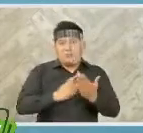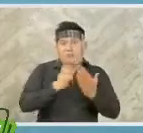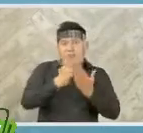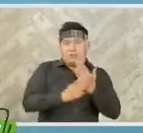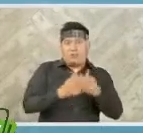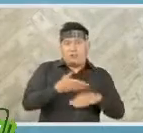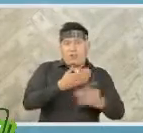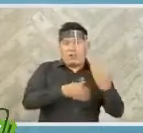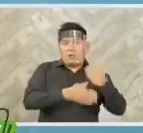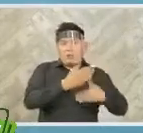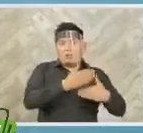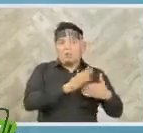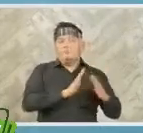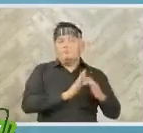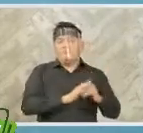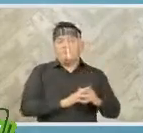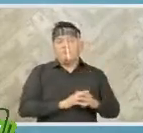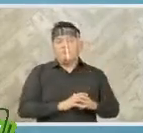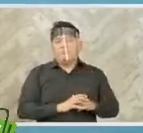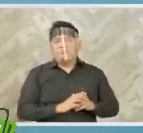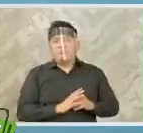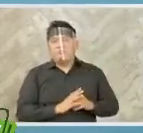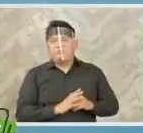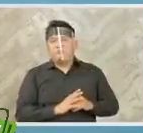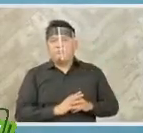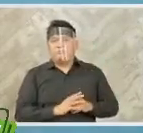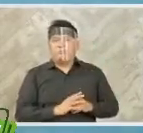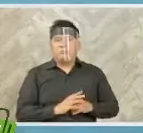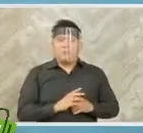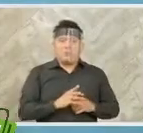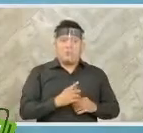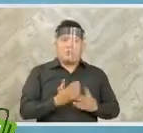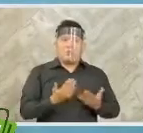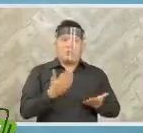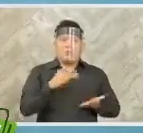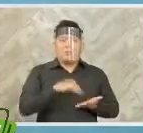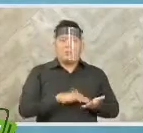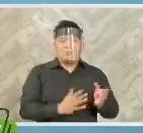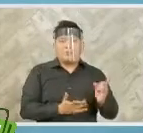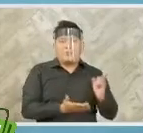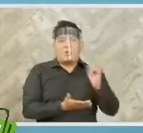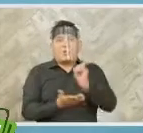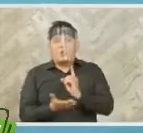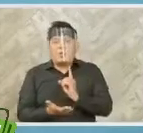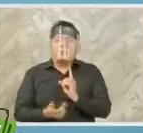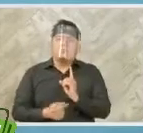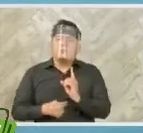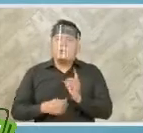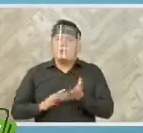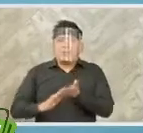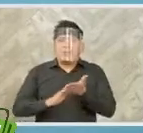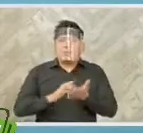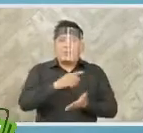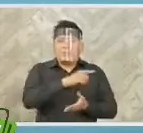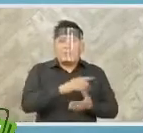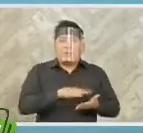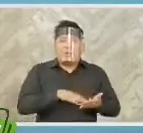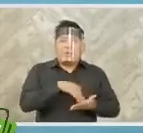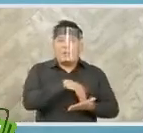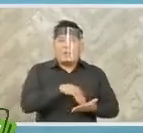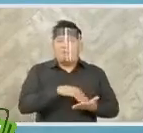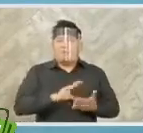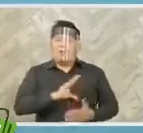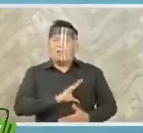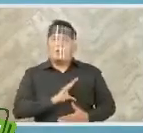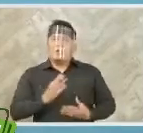andando con el apoyo de la agencia para la reincorporación y la normalización, pues de pronto tenían debilidades. Entonces, ¿la alcaldía qué hizo?